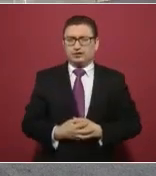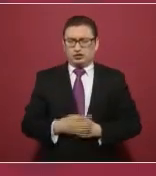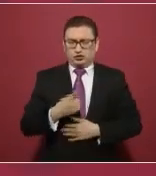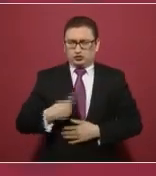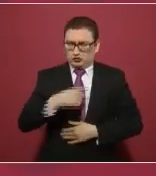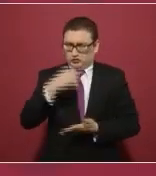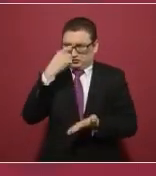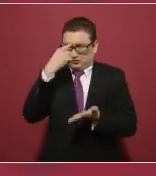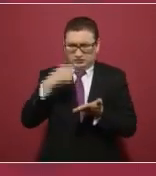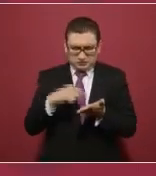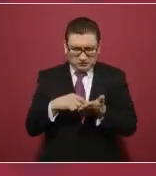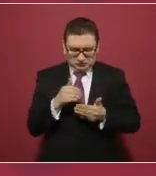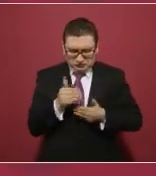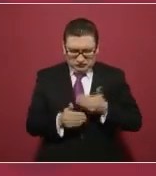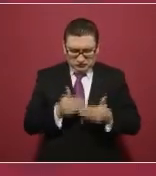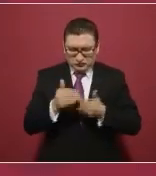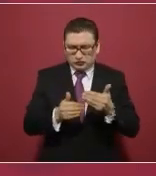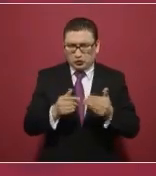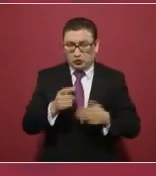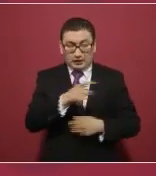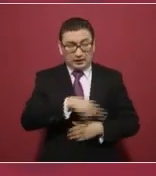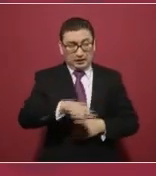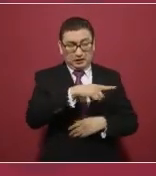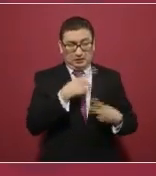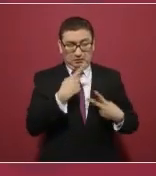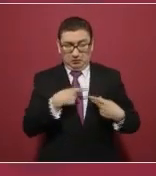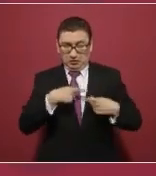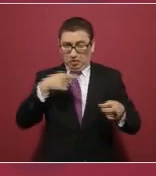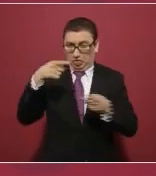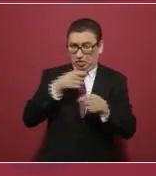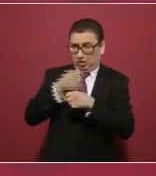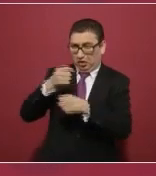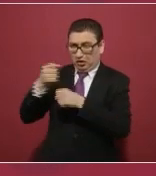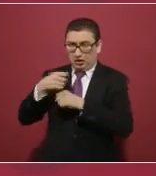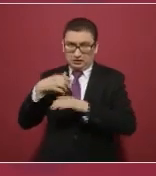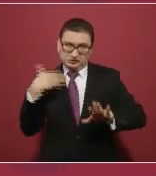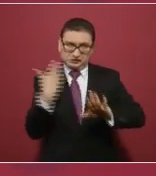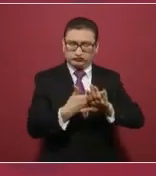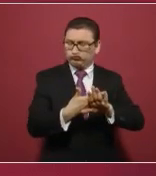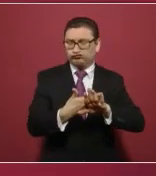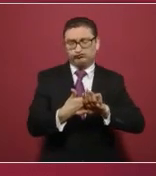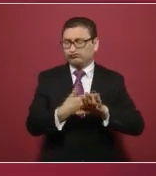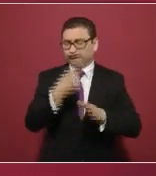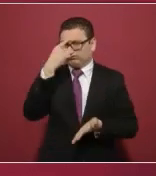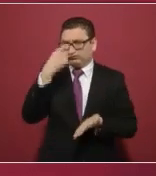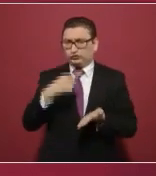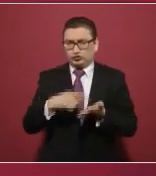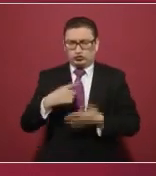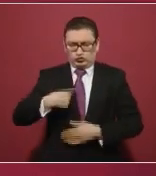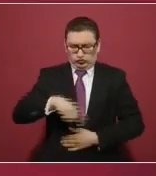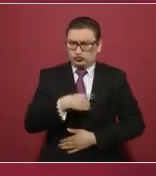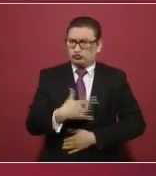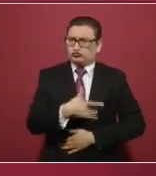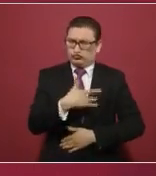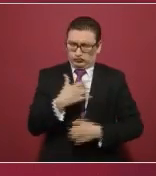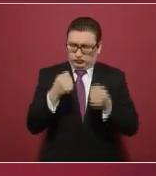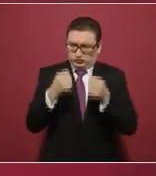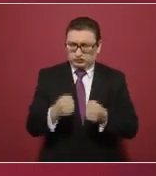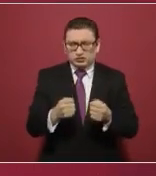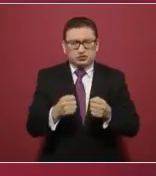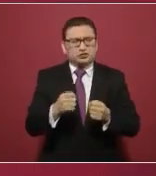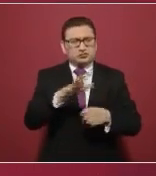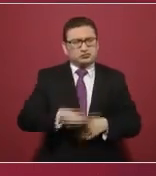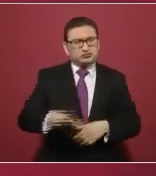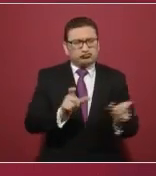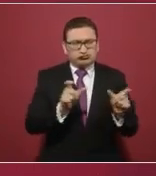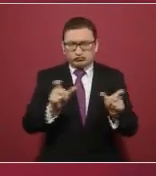en los atajos de la violencia para garantizar la seguridad pública. Sostenemos que seguridad pública